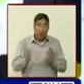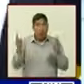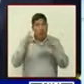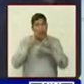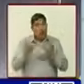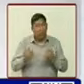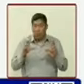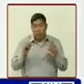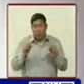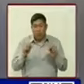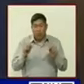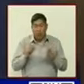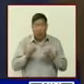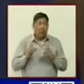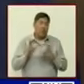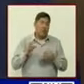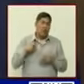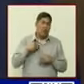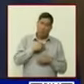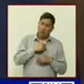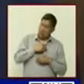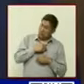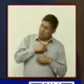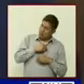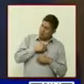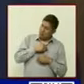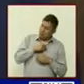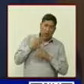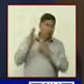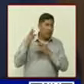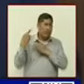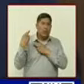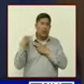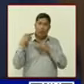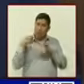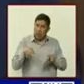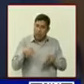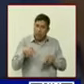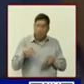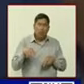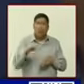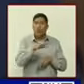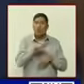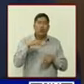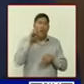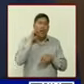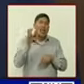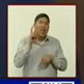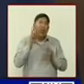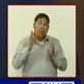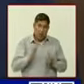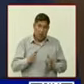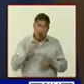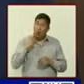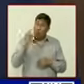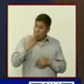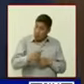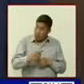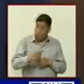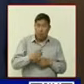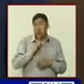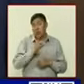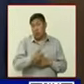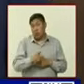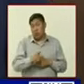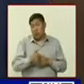ha sido tratado. Vemos nosotros ahí la responsabilidad de la ala de vista, que ha recibido la instrucción,